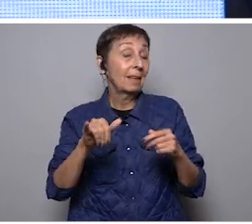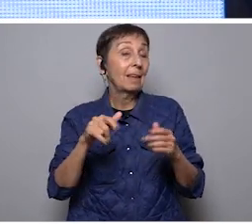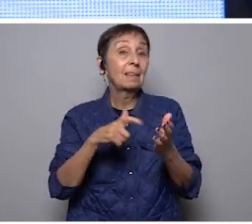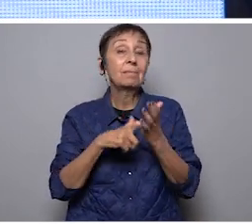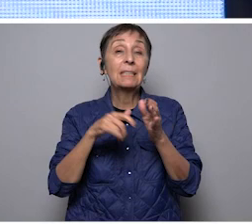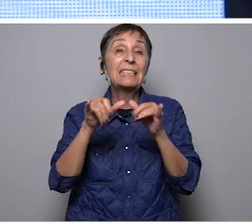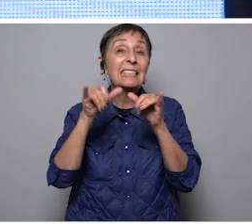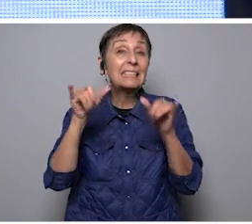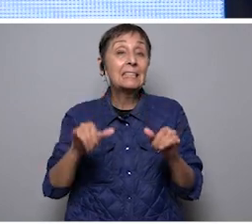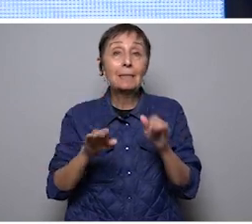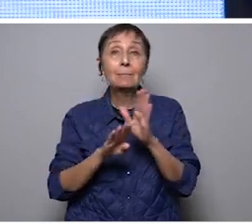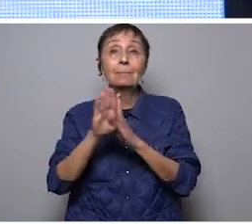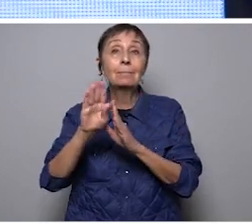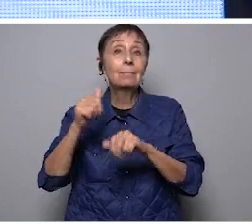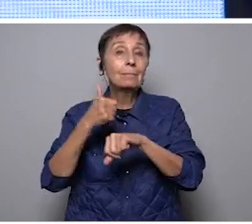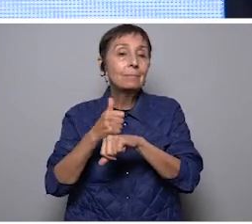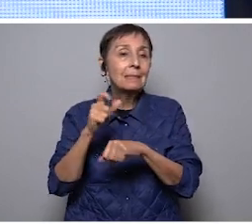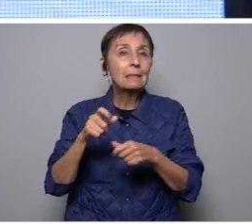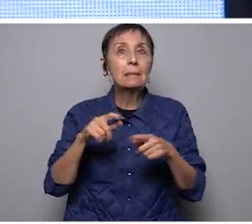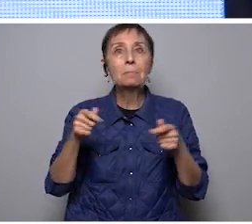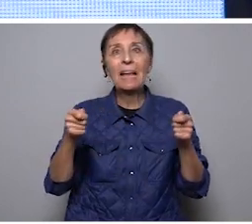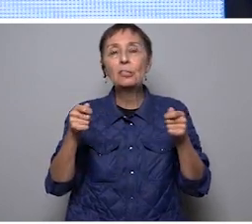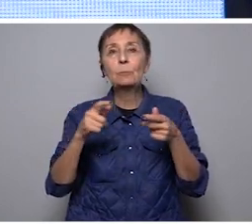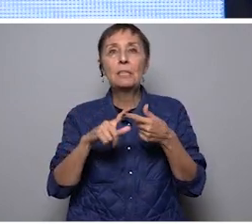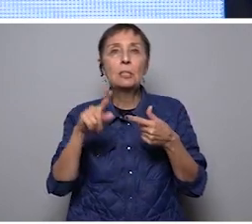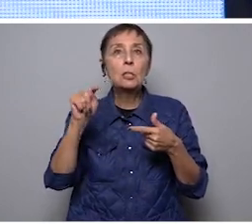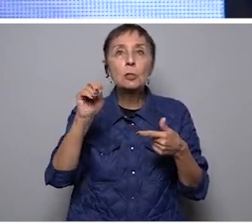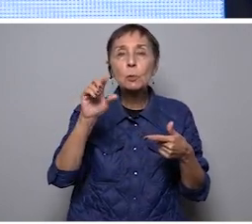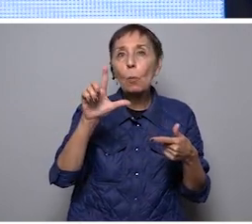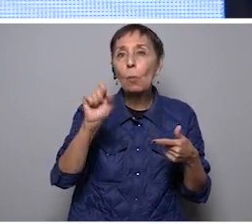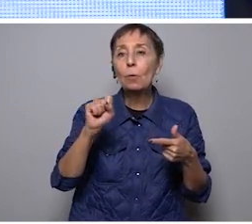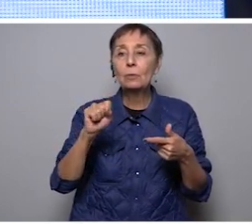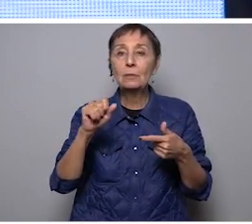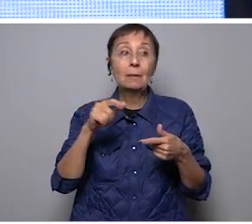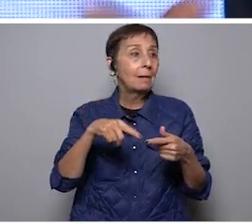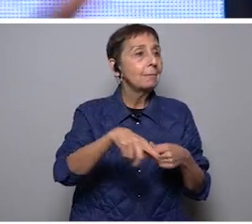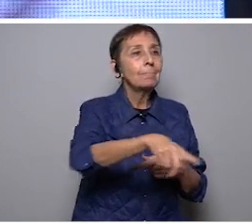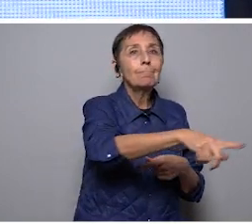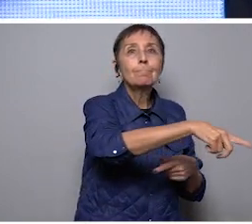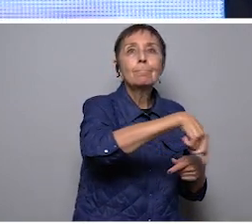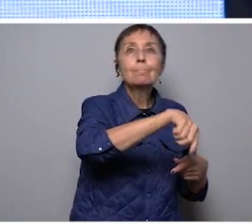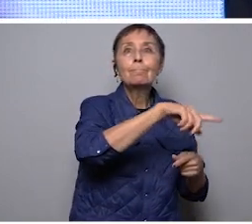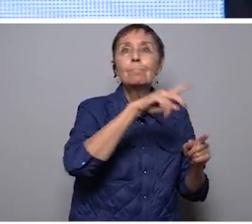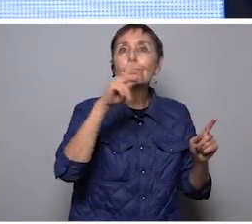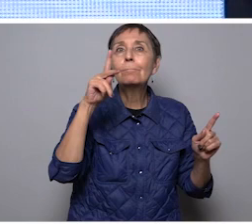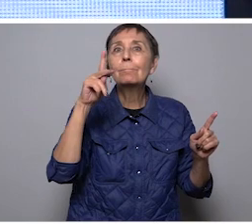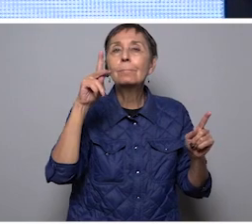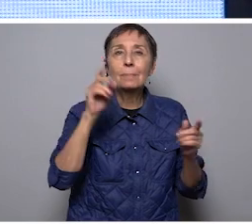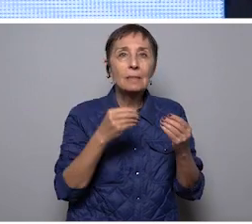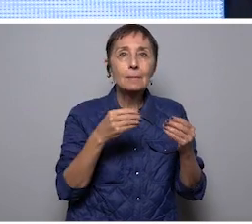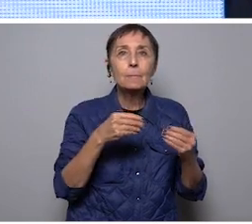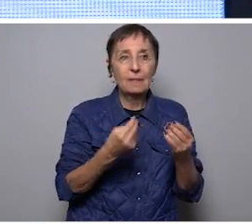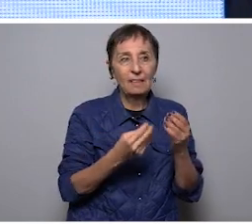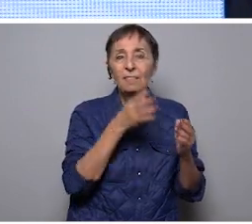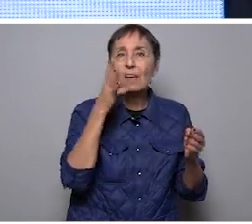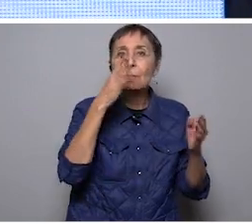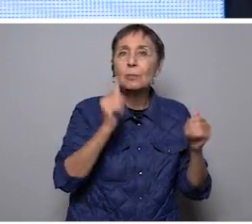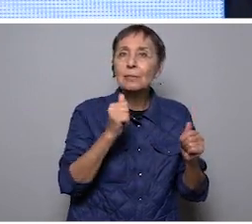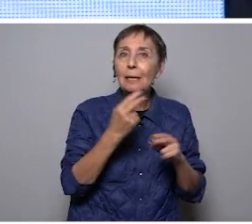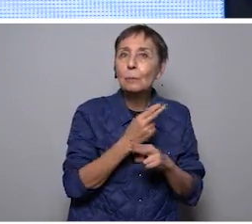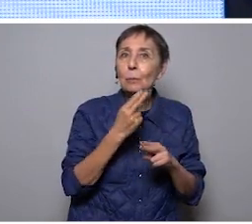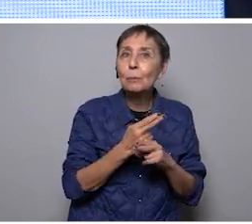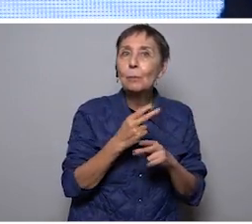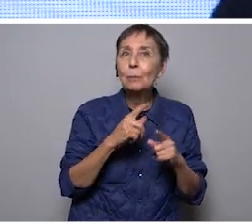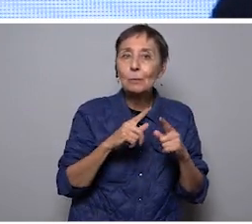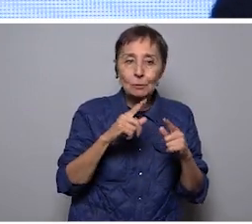herramientas que lleven en sus manos los campesinos para ir registrando pequeñas cosas que en conjunto den una solución O sea